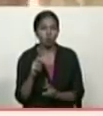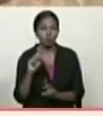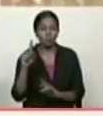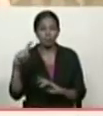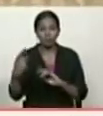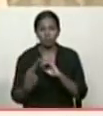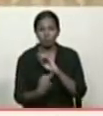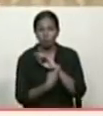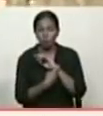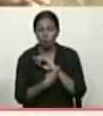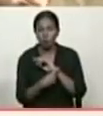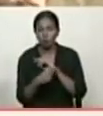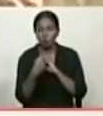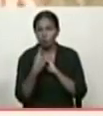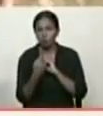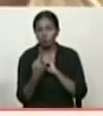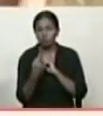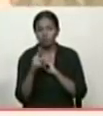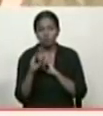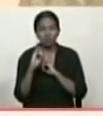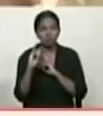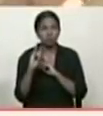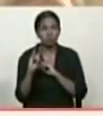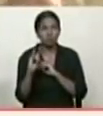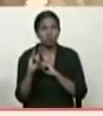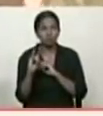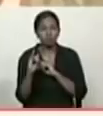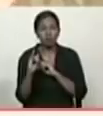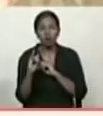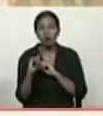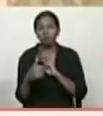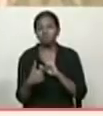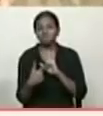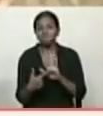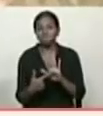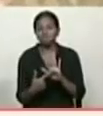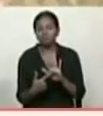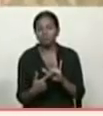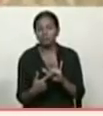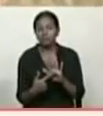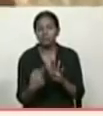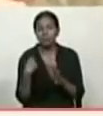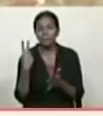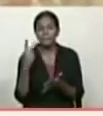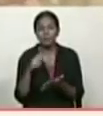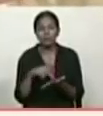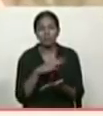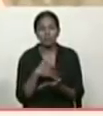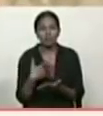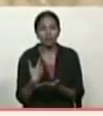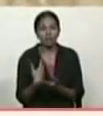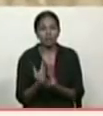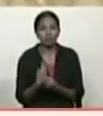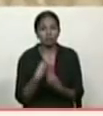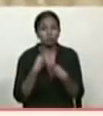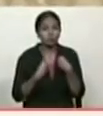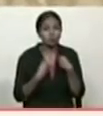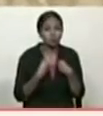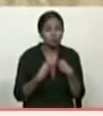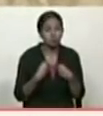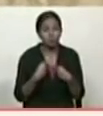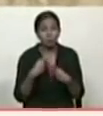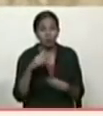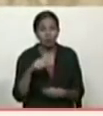dijo que con este tipo de presencias se quiere intimidarlos.